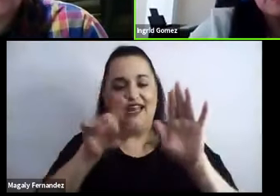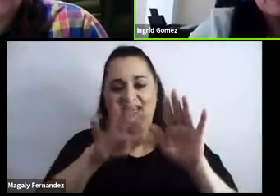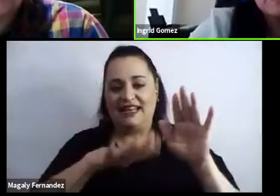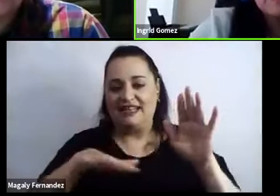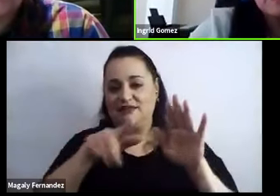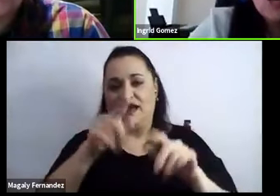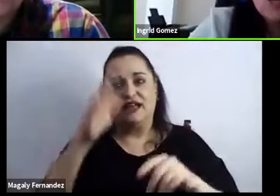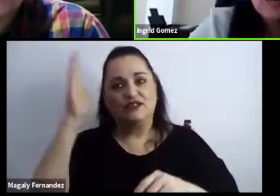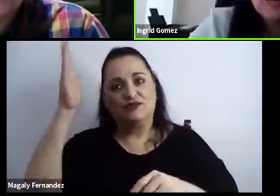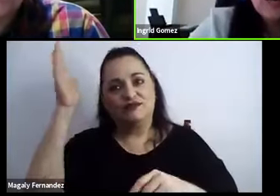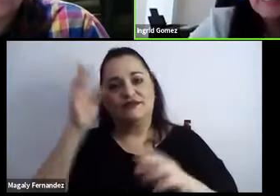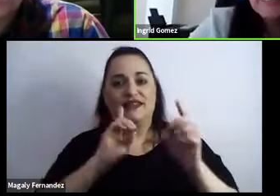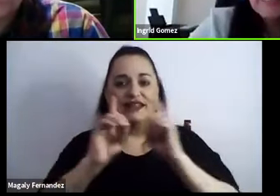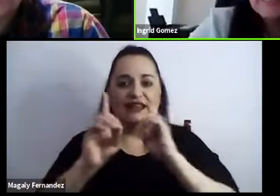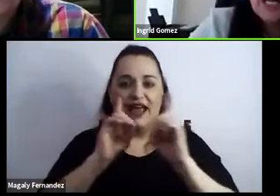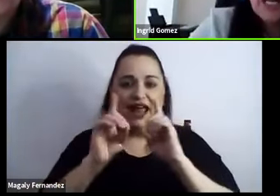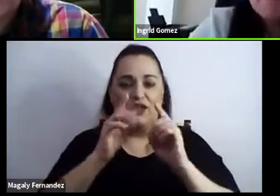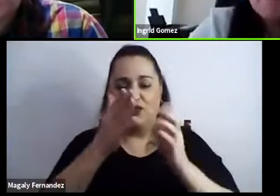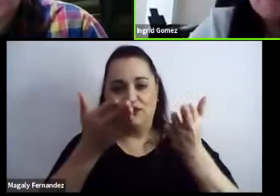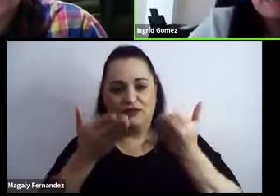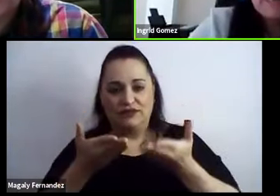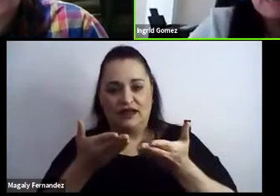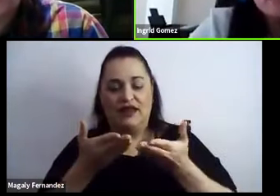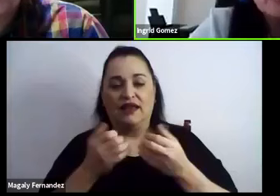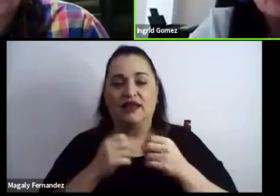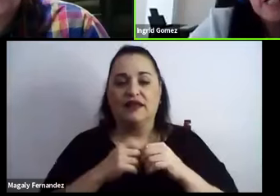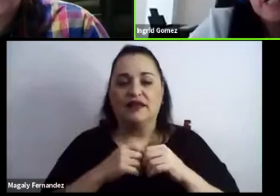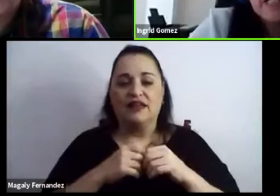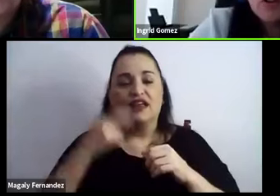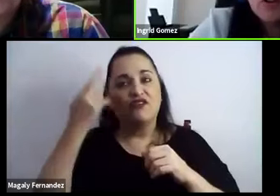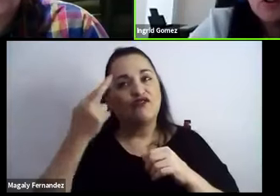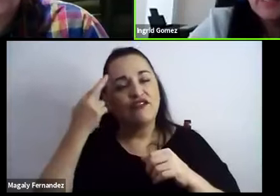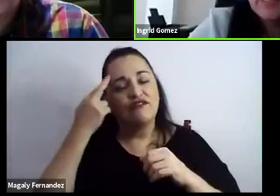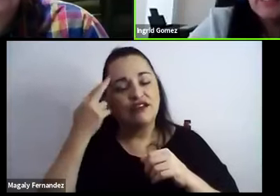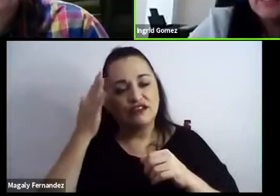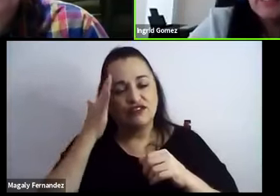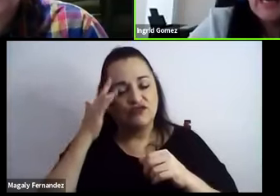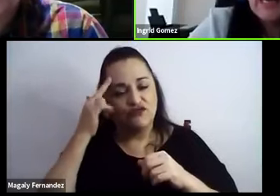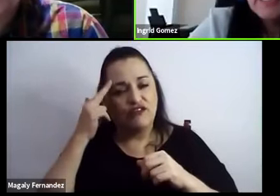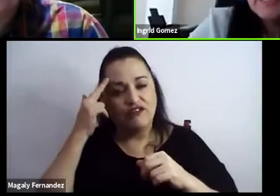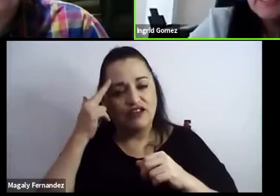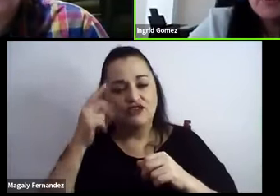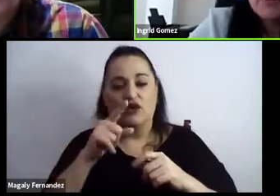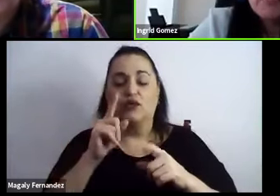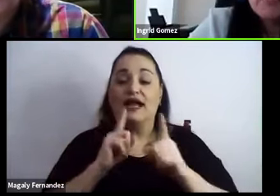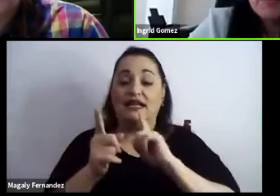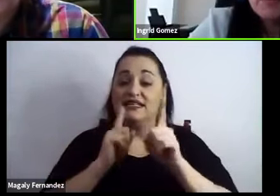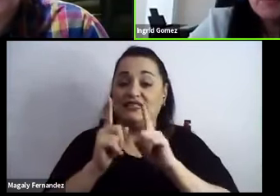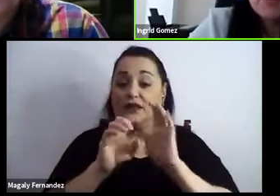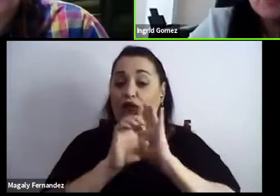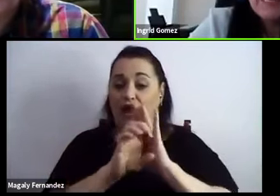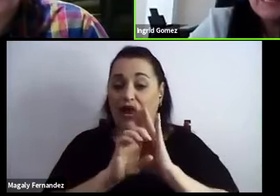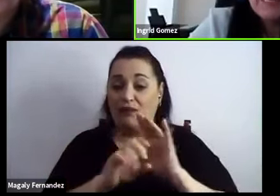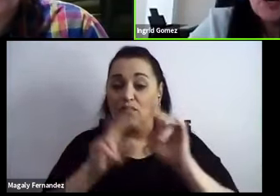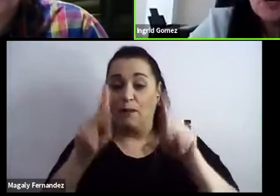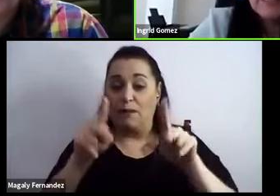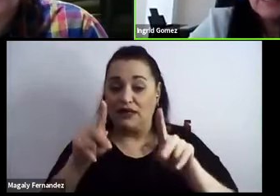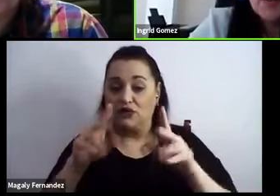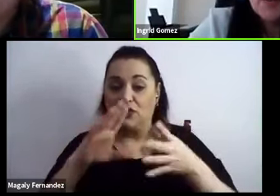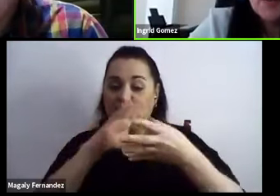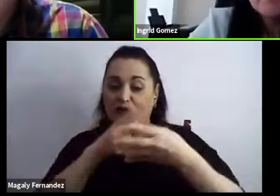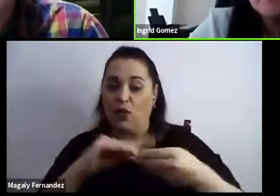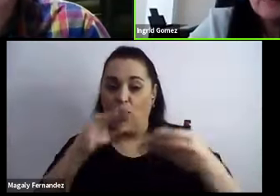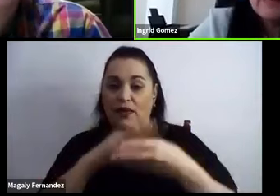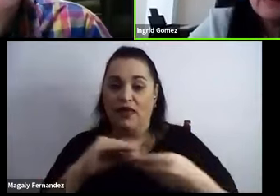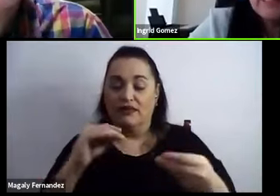de diálogo que nos traes, de reflexión. En el chat, por ejemplo, hay personas que han comentado